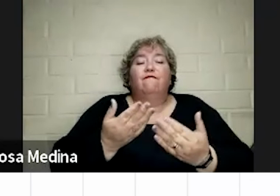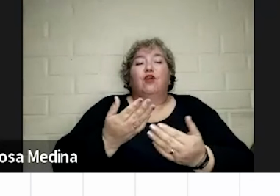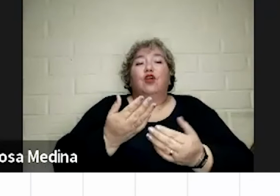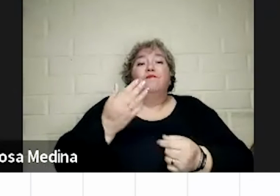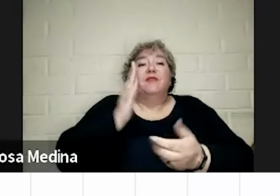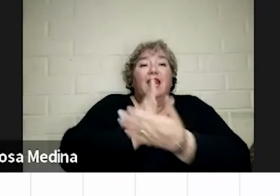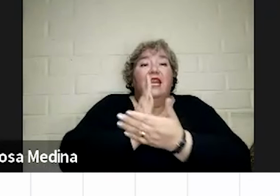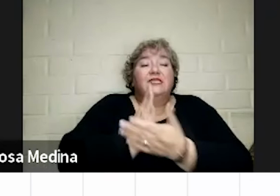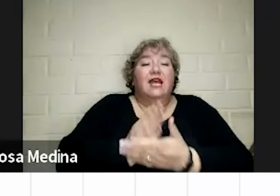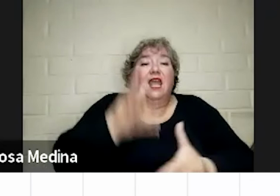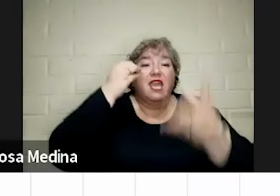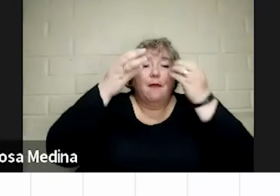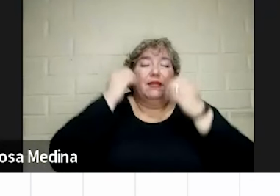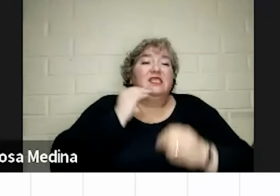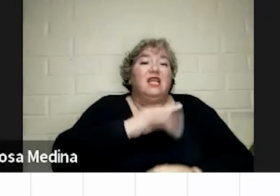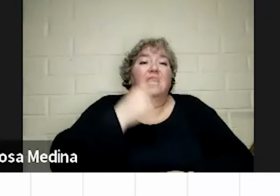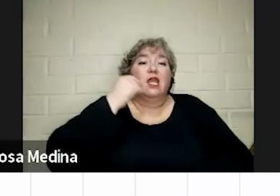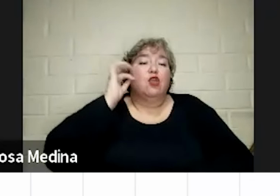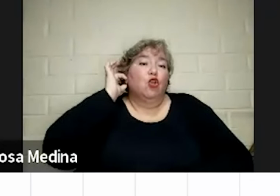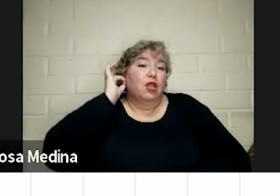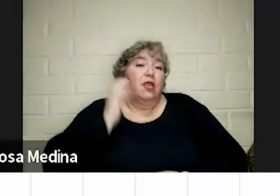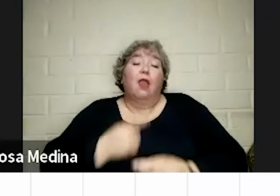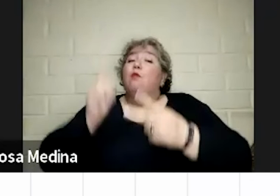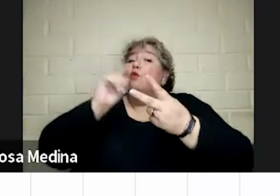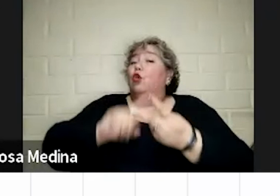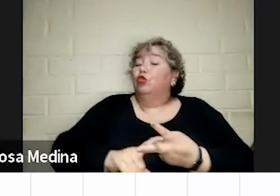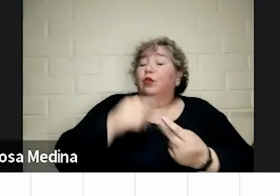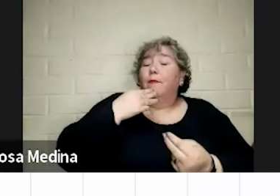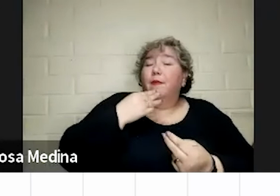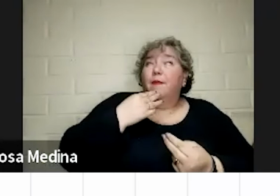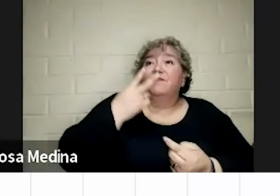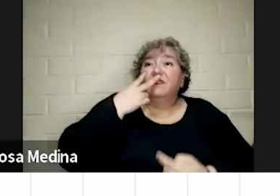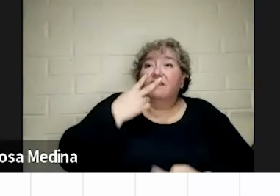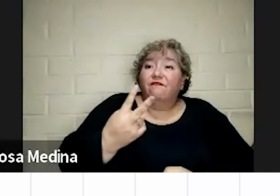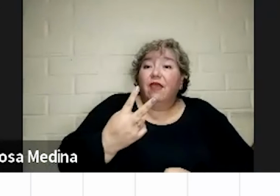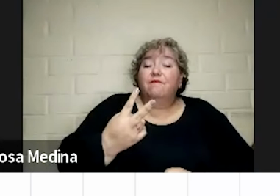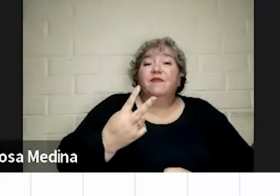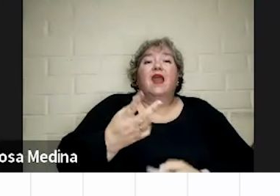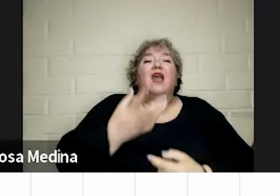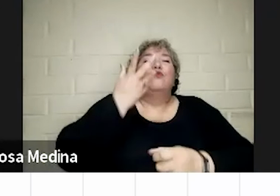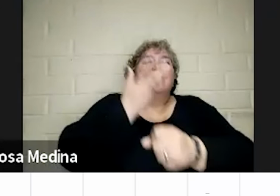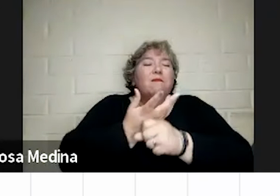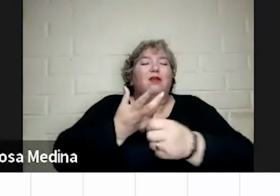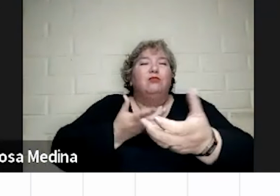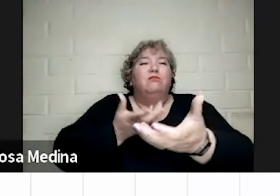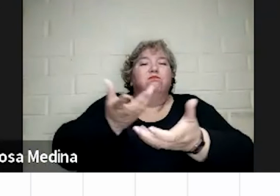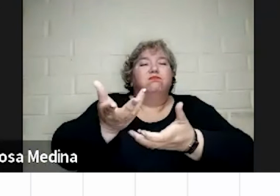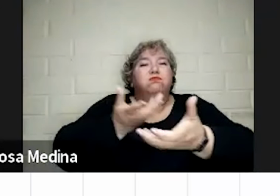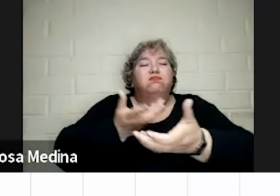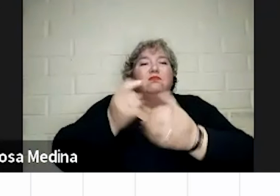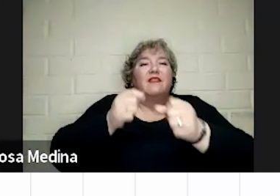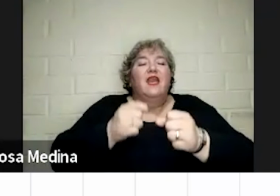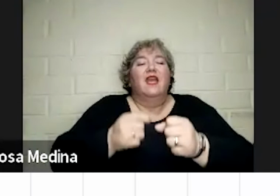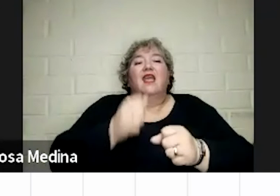aprendizaje de los niños y las niñas. Y por otro lado, se ha visto que existe una mayor correlación de las funciones ejecutivas con el desempeño